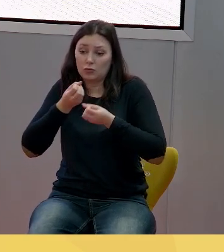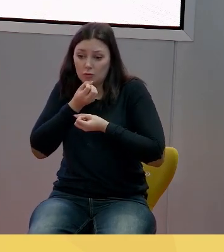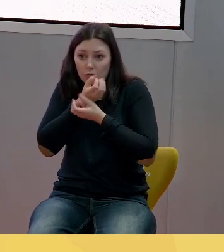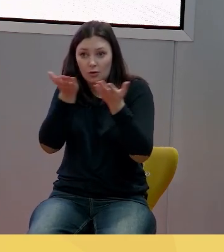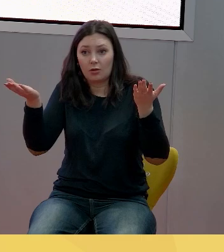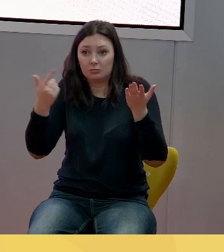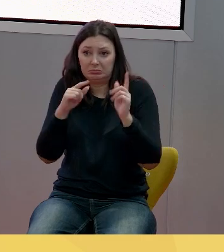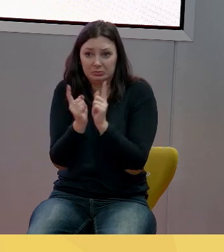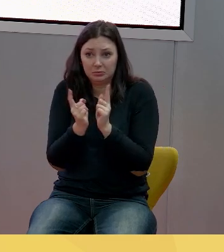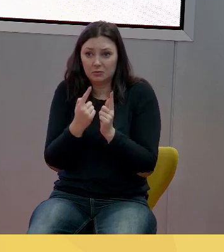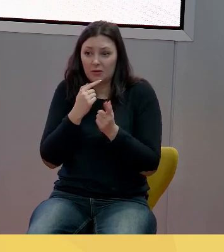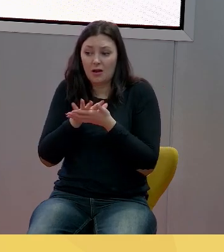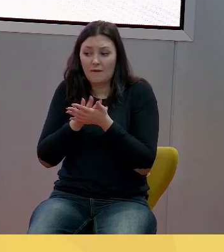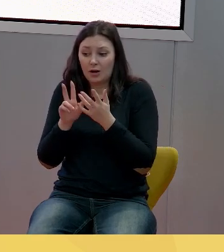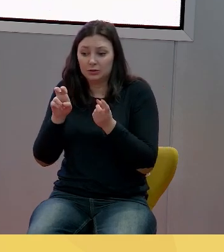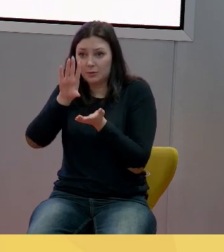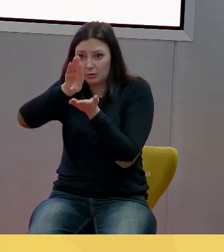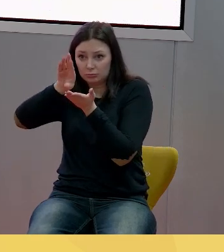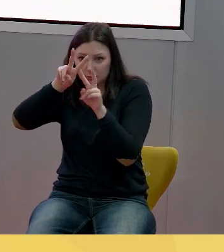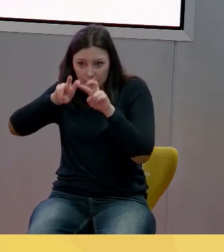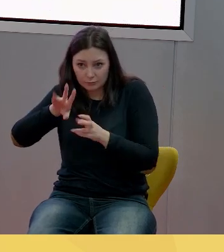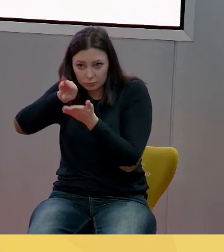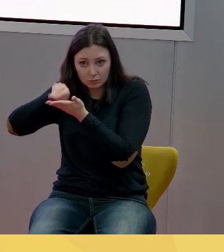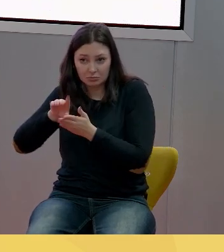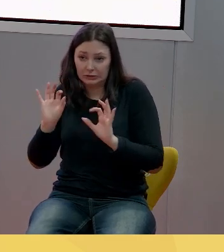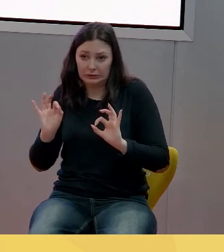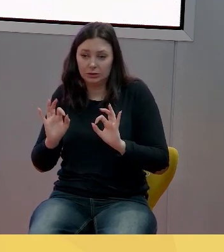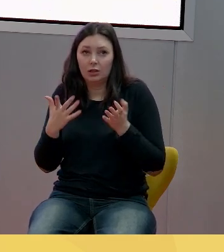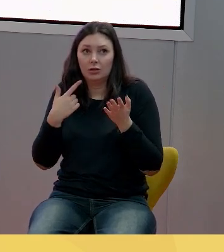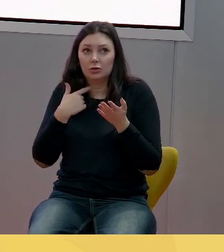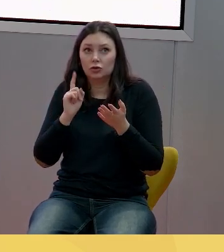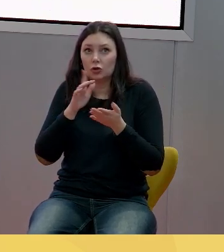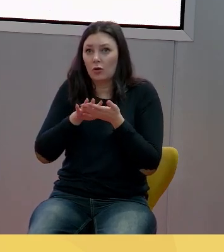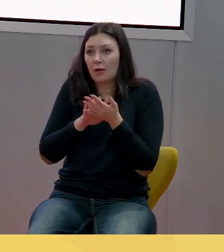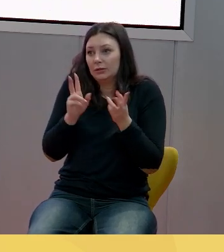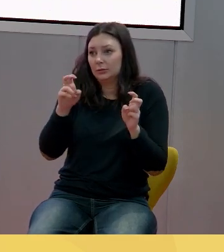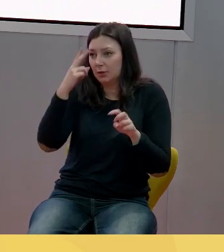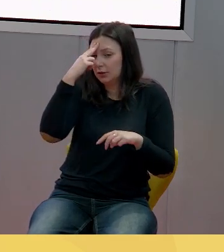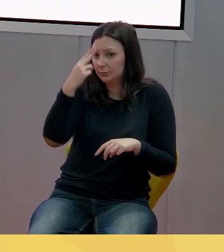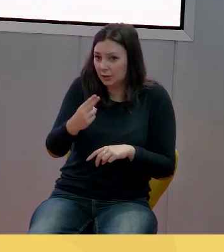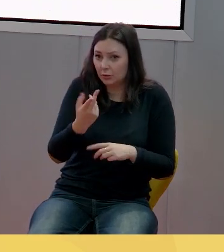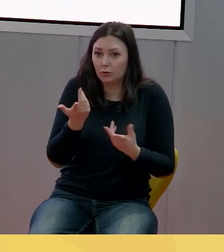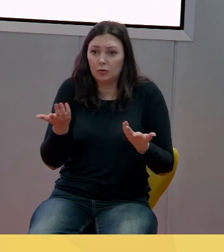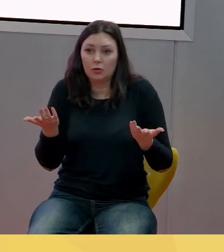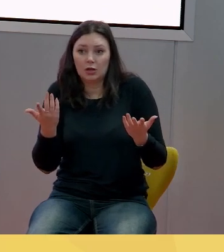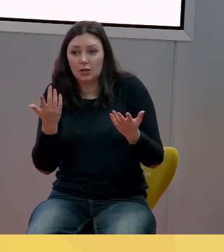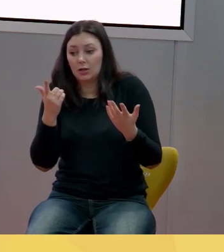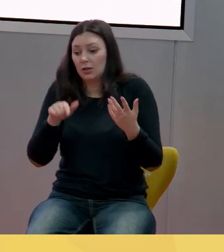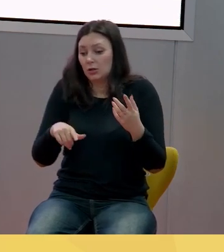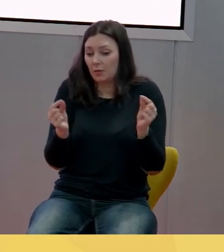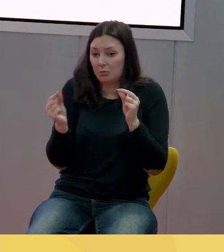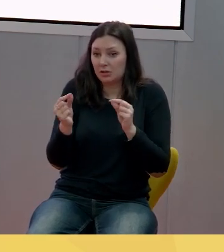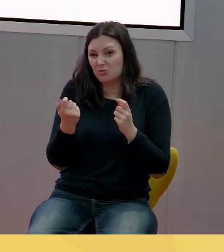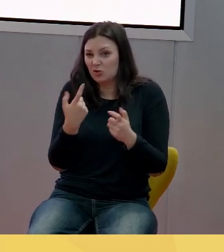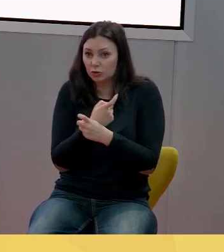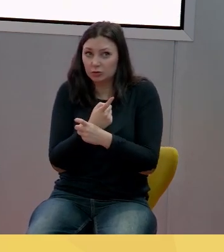que no hablan de la revisión en sí, solo hablan de la importancia del respeto y la evidencia y que hay un debate muy tóxico. Y cuando